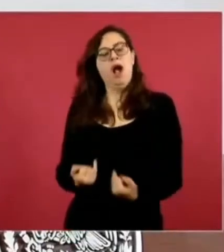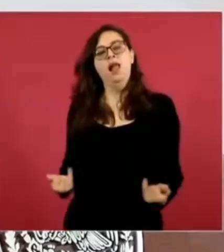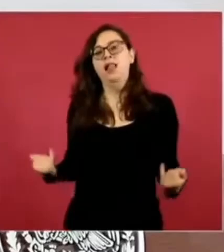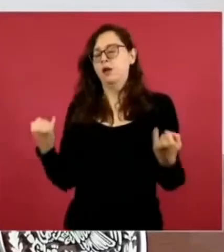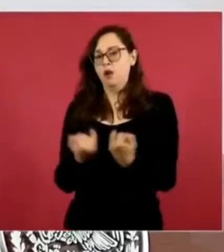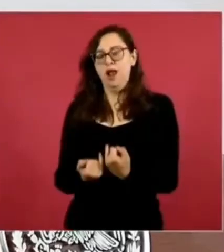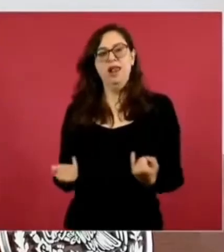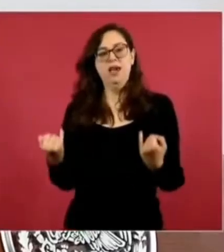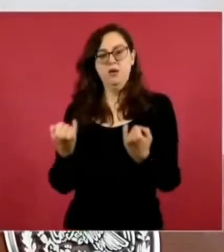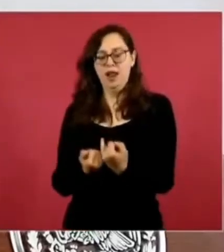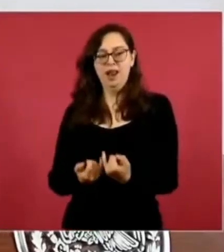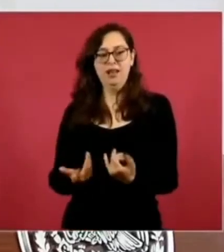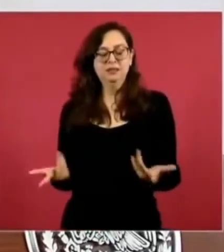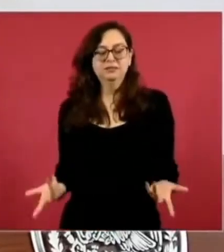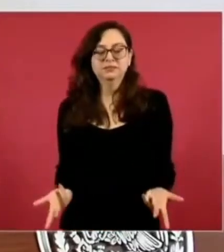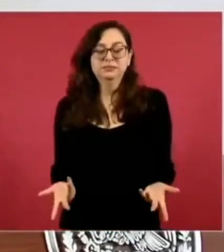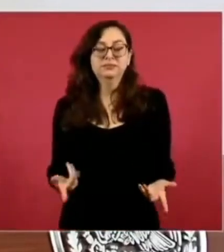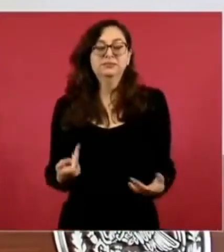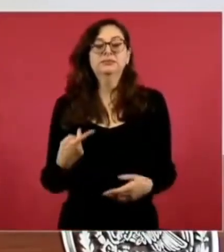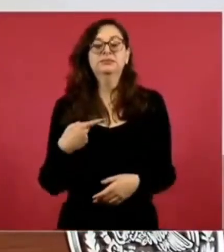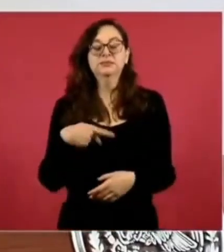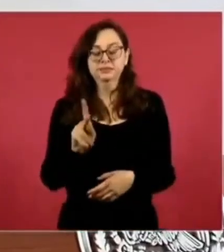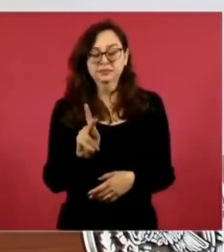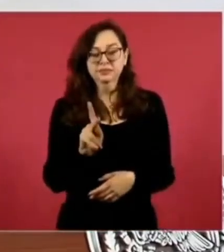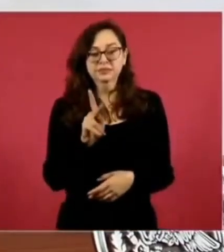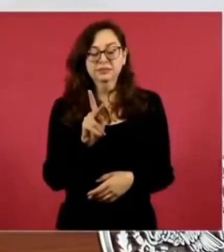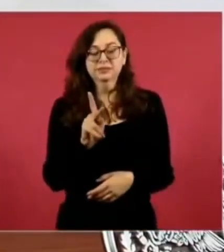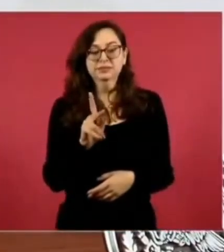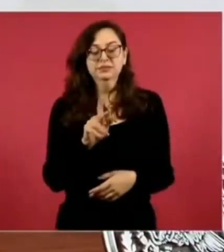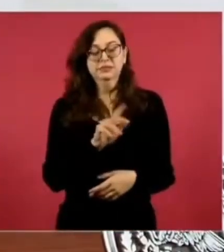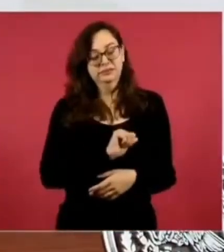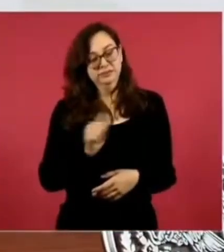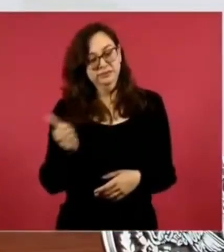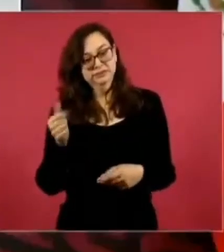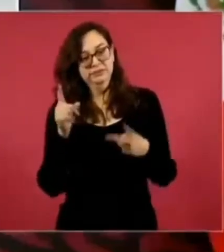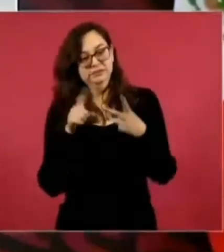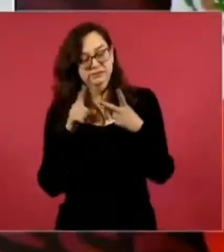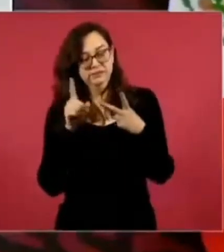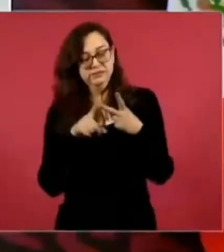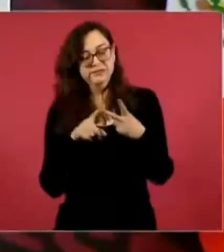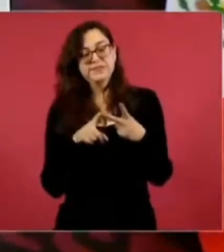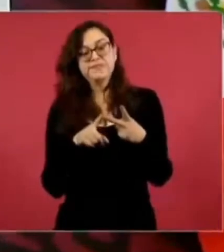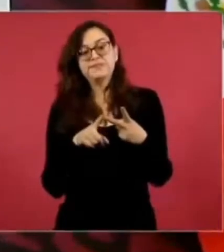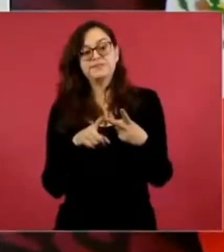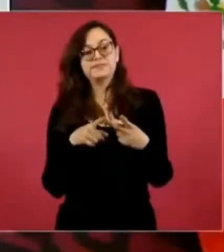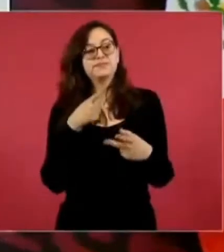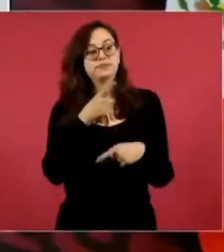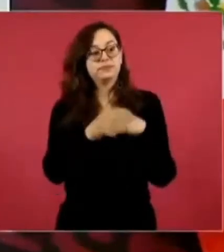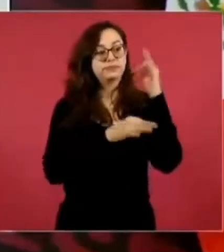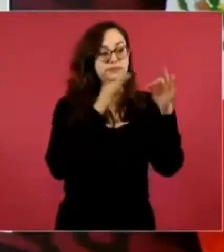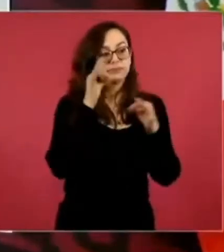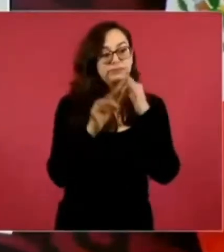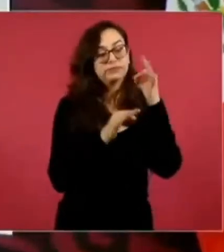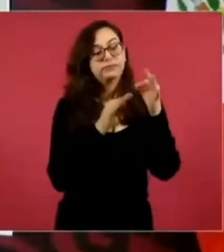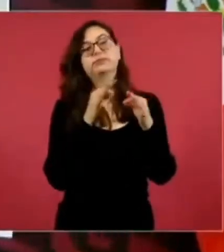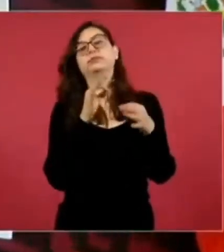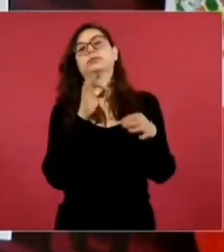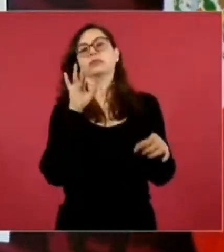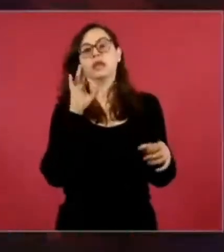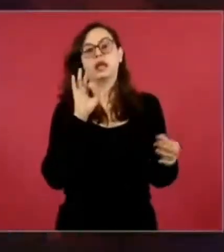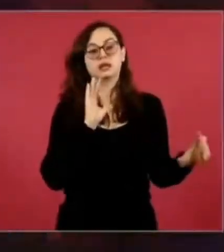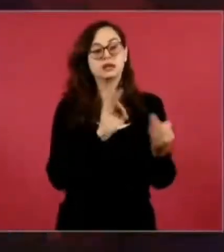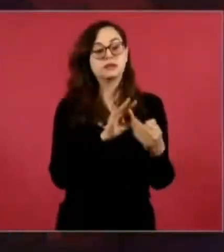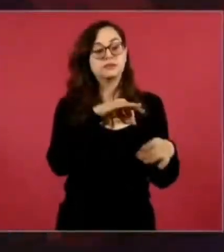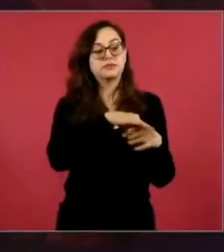Nada más, eso es lo otro, pueden haber campaña, puede haber ese discurso, pero hay